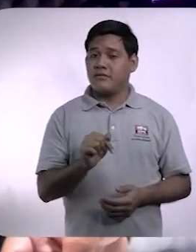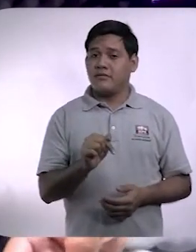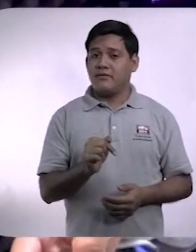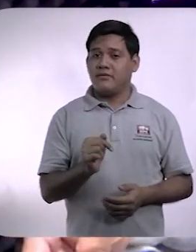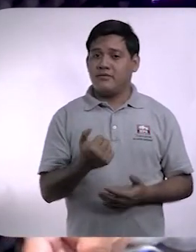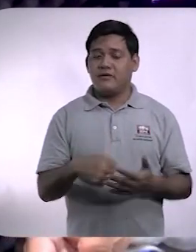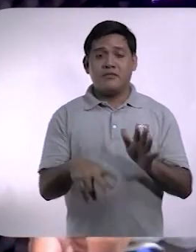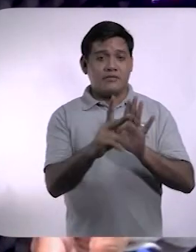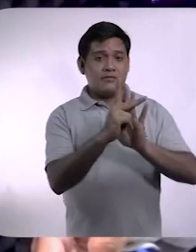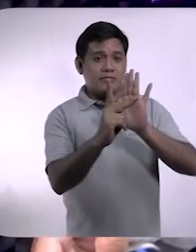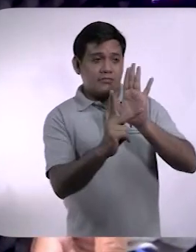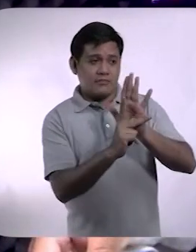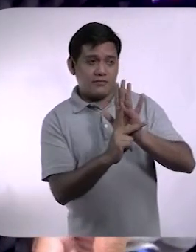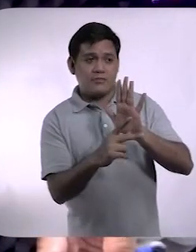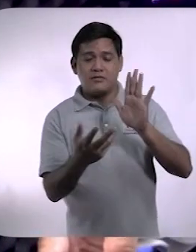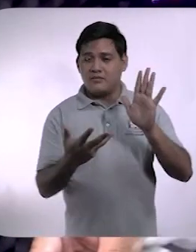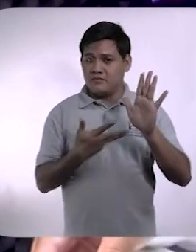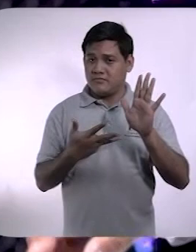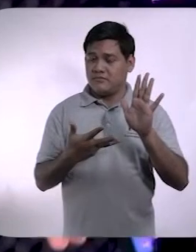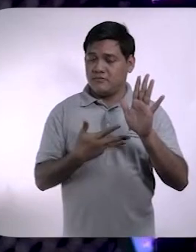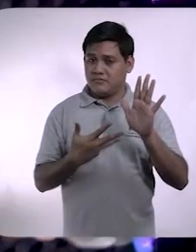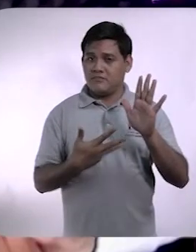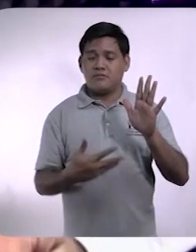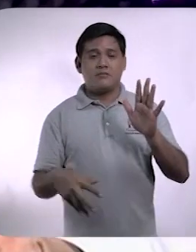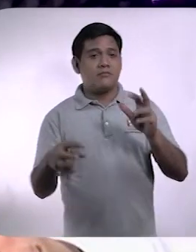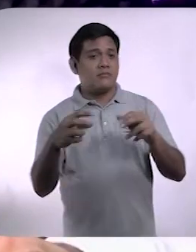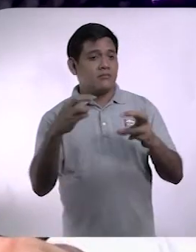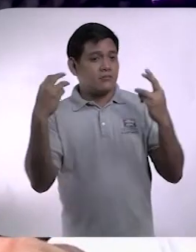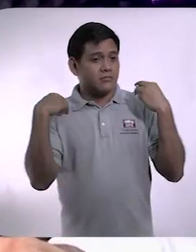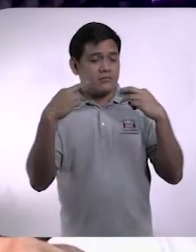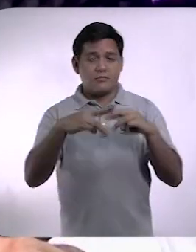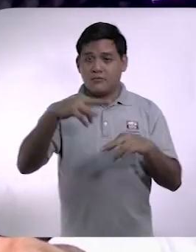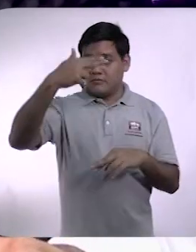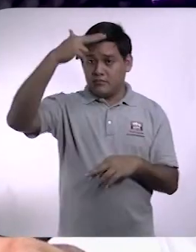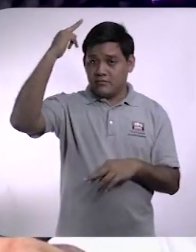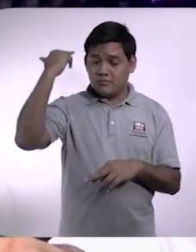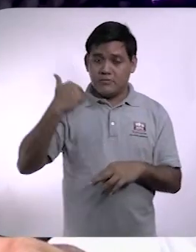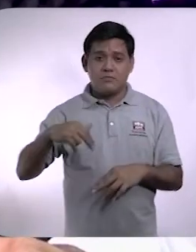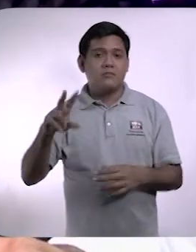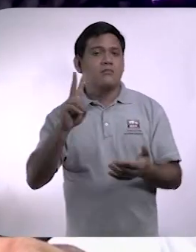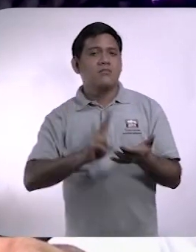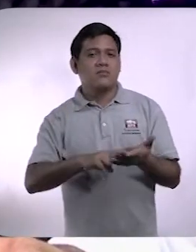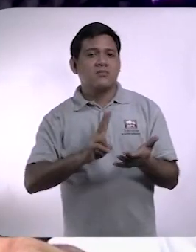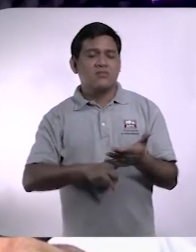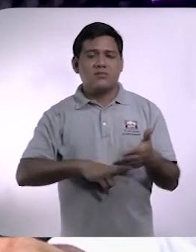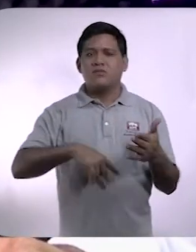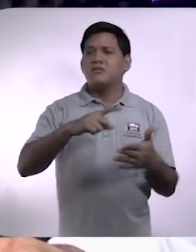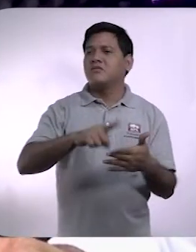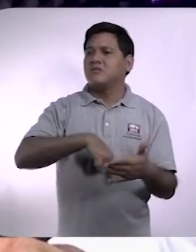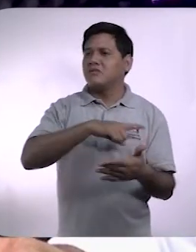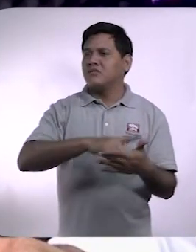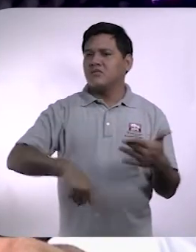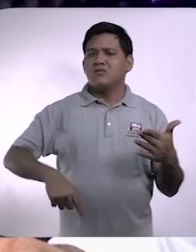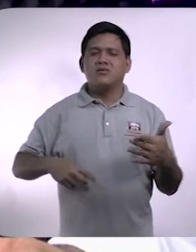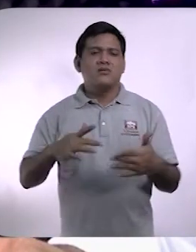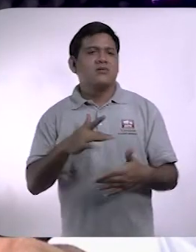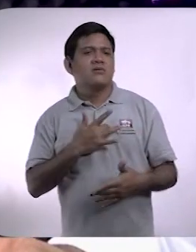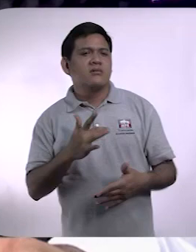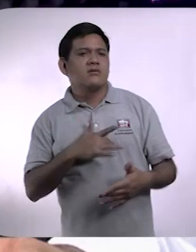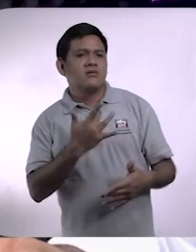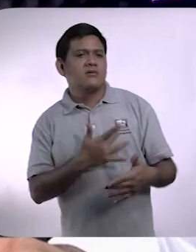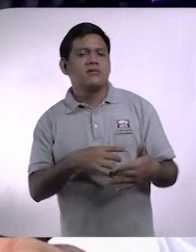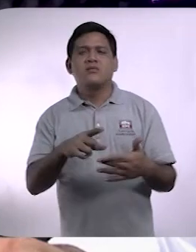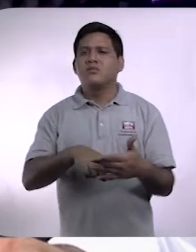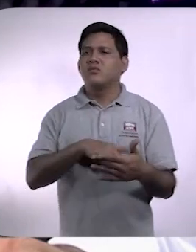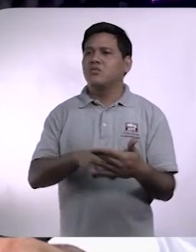de esta explicación que nos acaba de dar el maestro Hernán, el valor que tiene el voto también en el sentido de